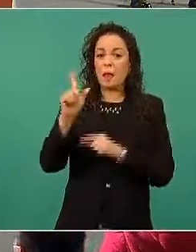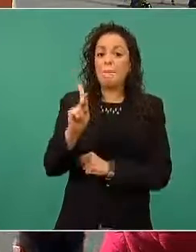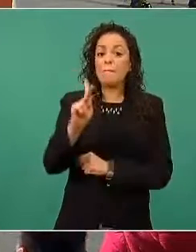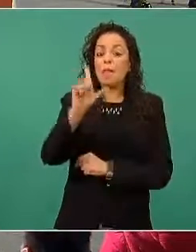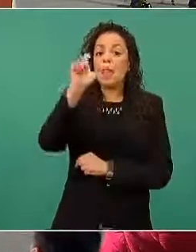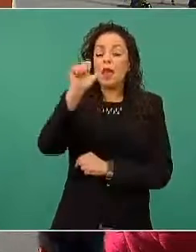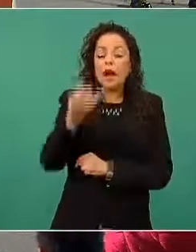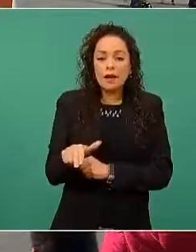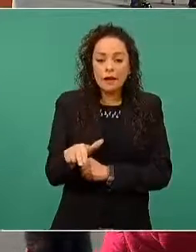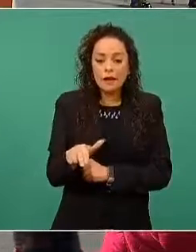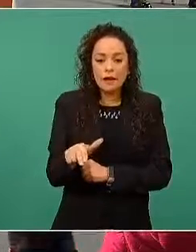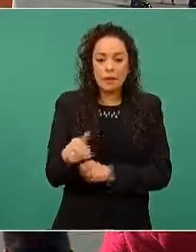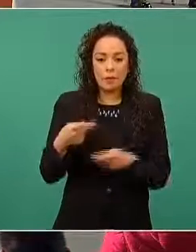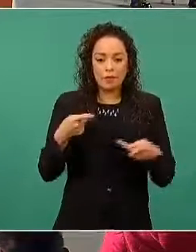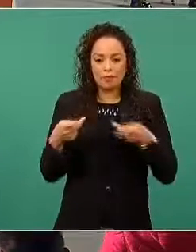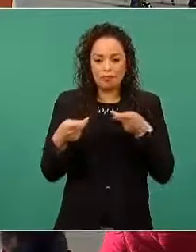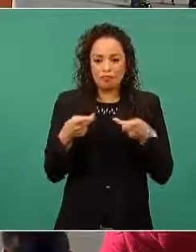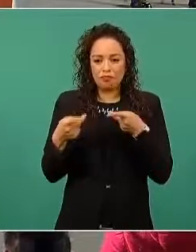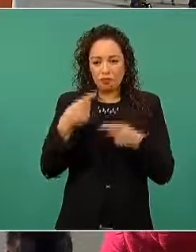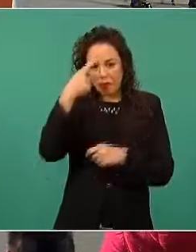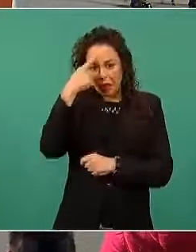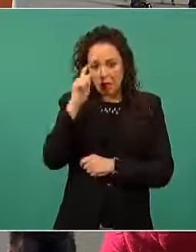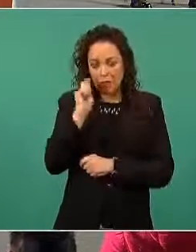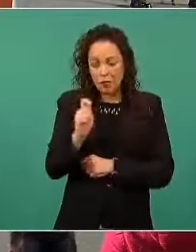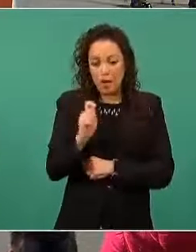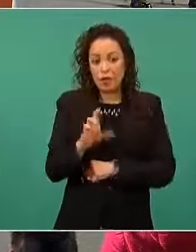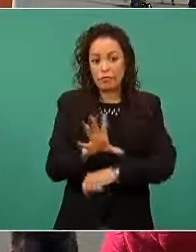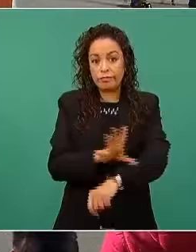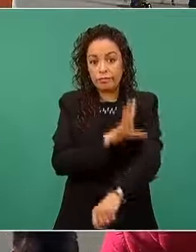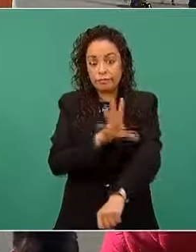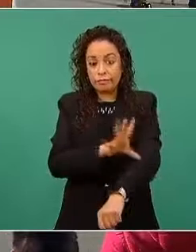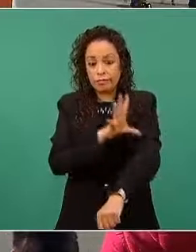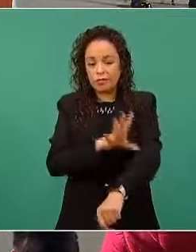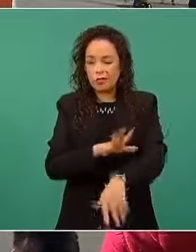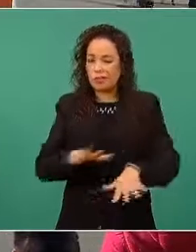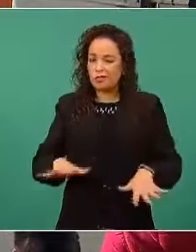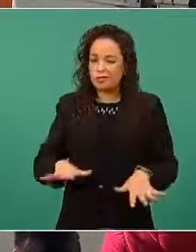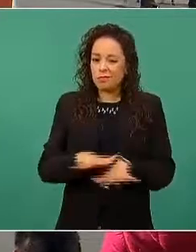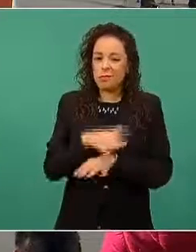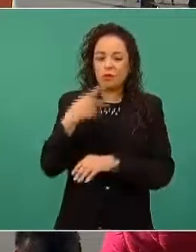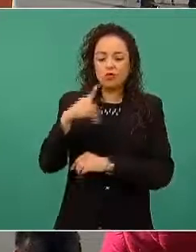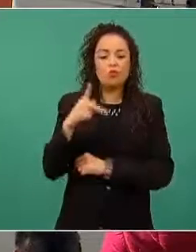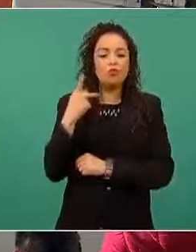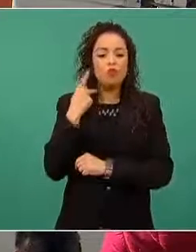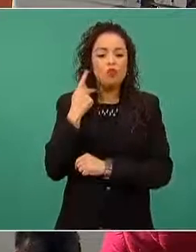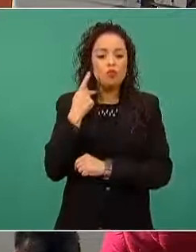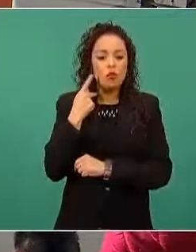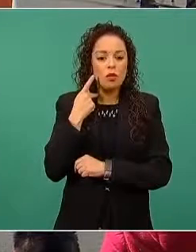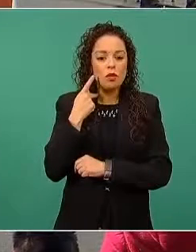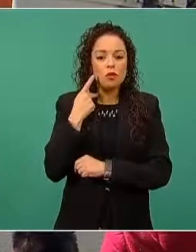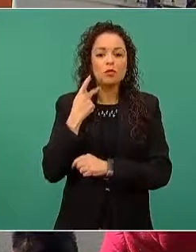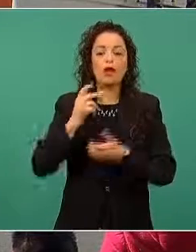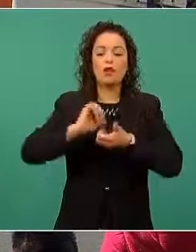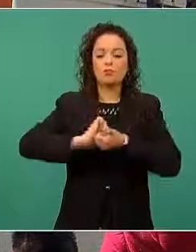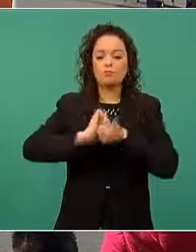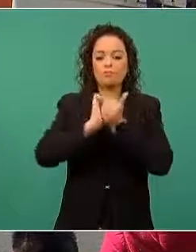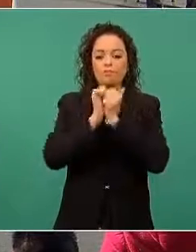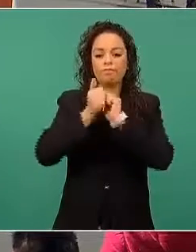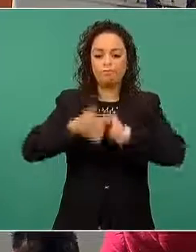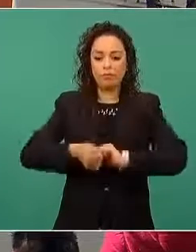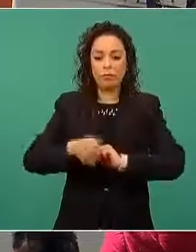trabajado para cambiar la política energética del país y transformar y procesar nuestro